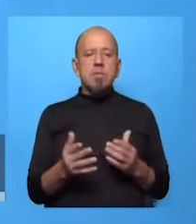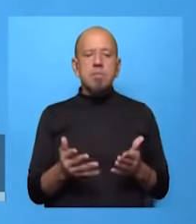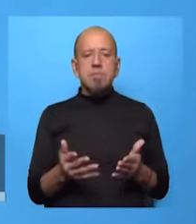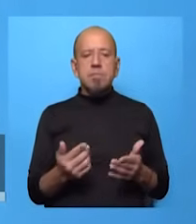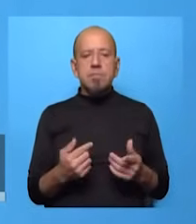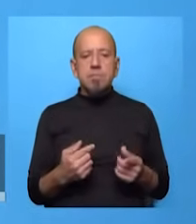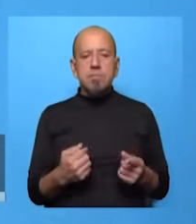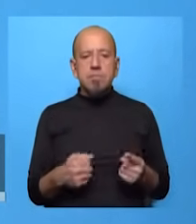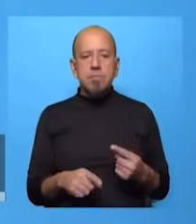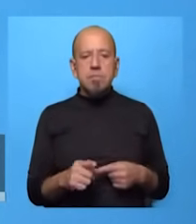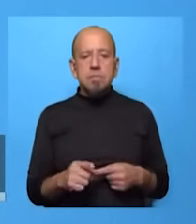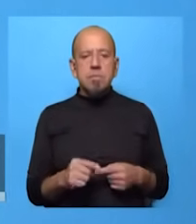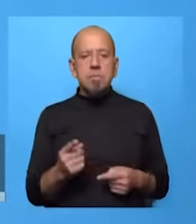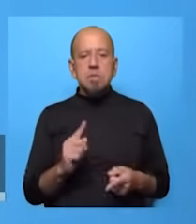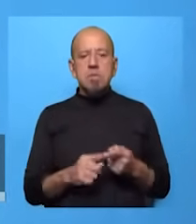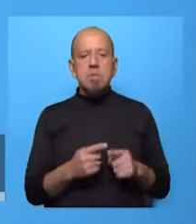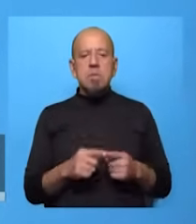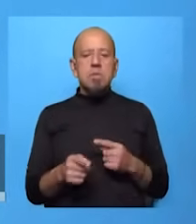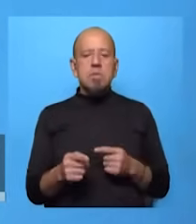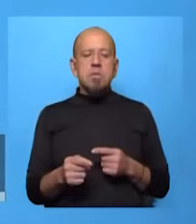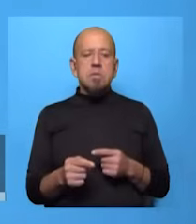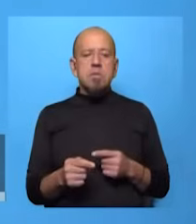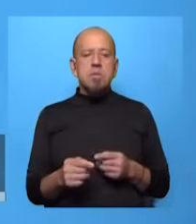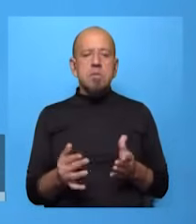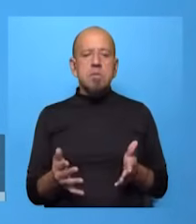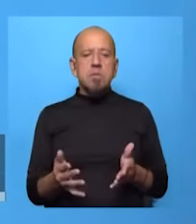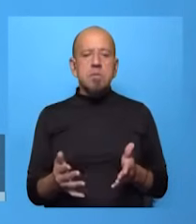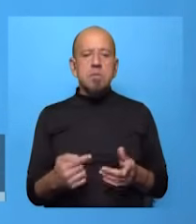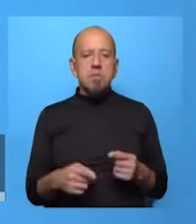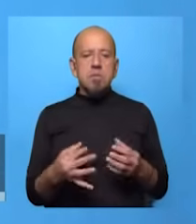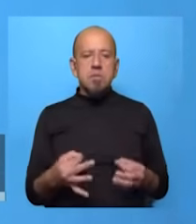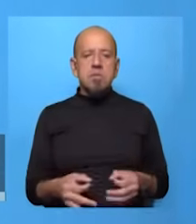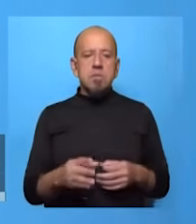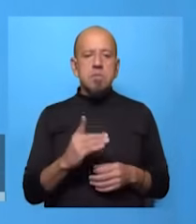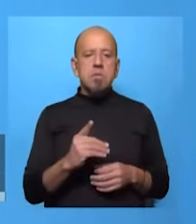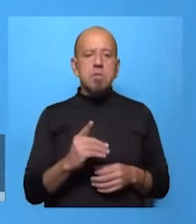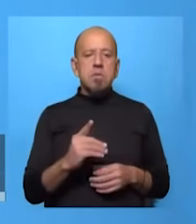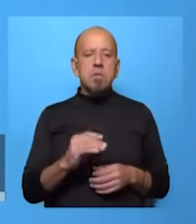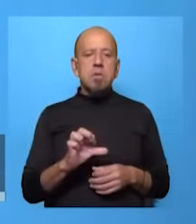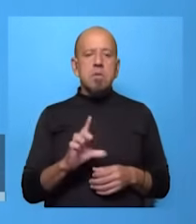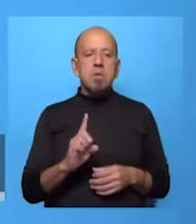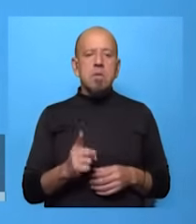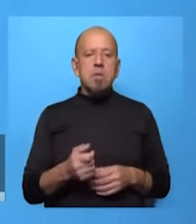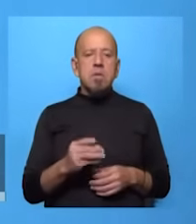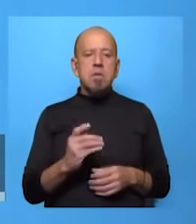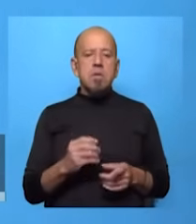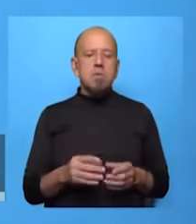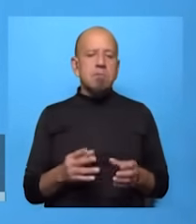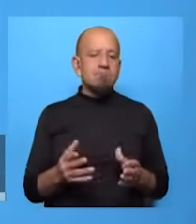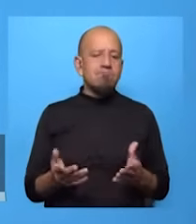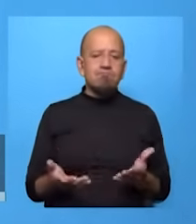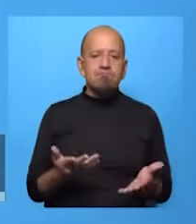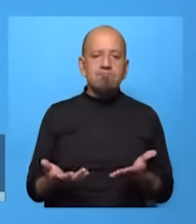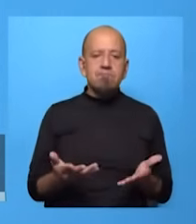la de las relaciones personales que una pueda tener pero lo cierto Es que Delgado No parece concitar mucho